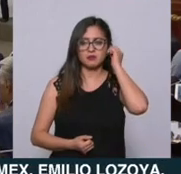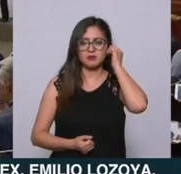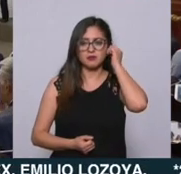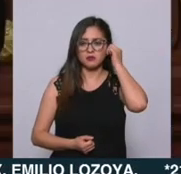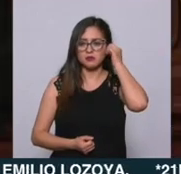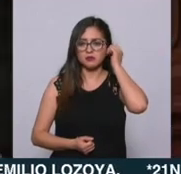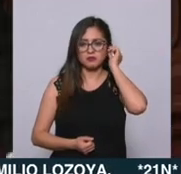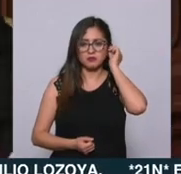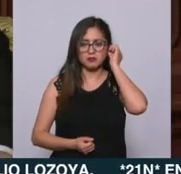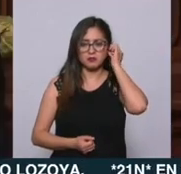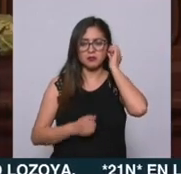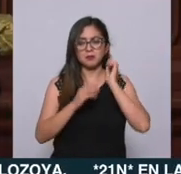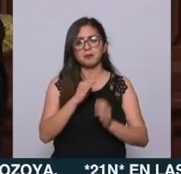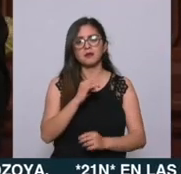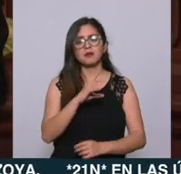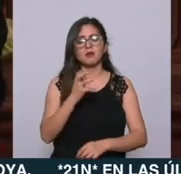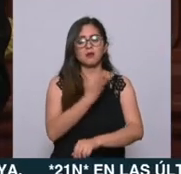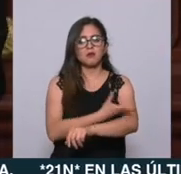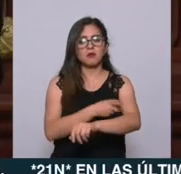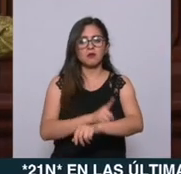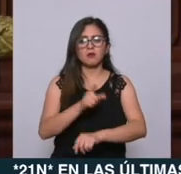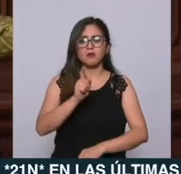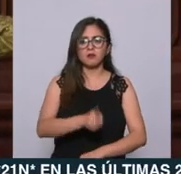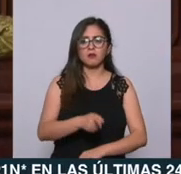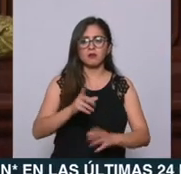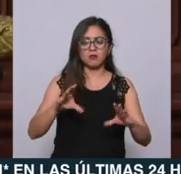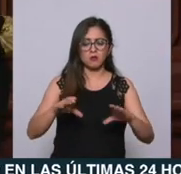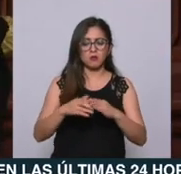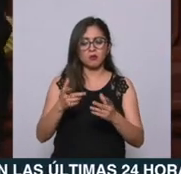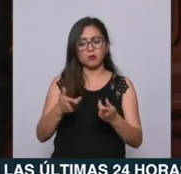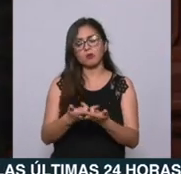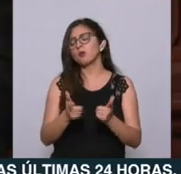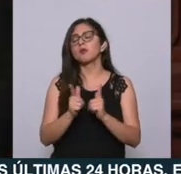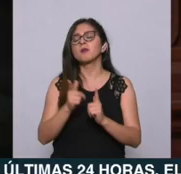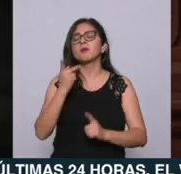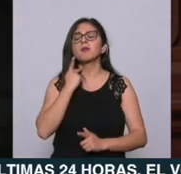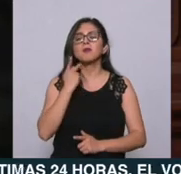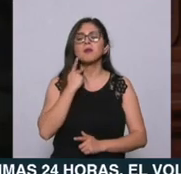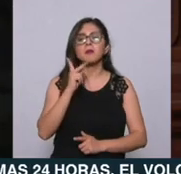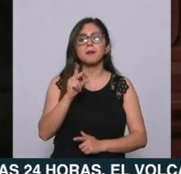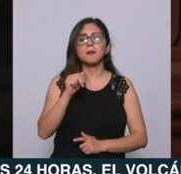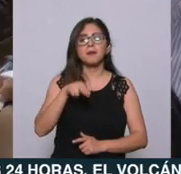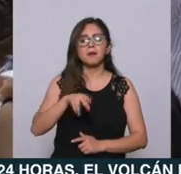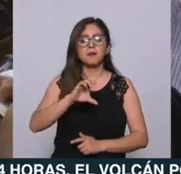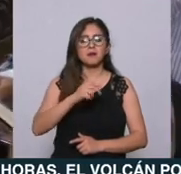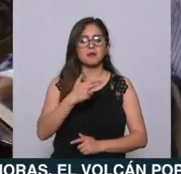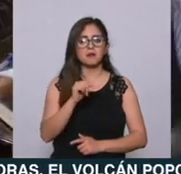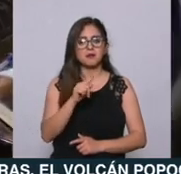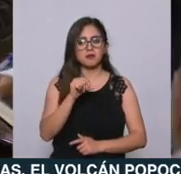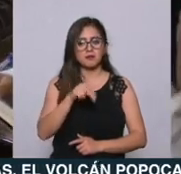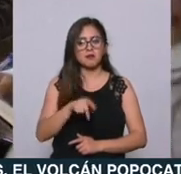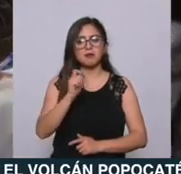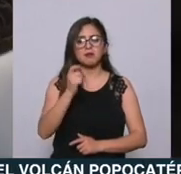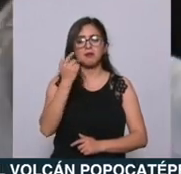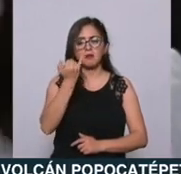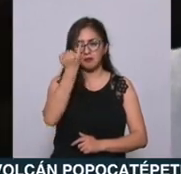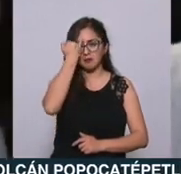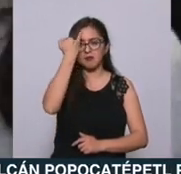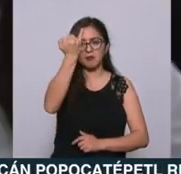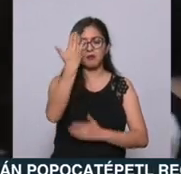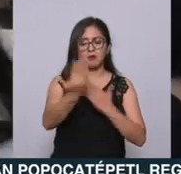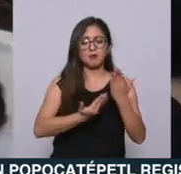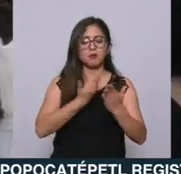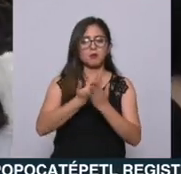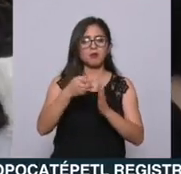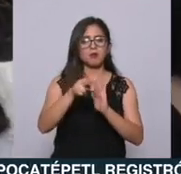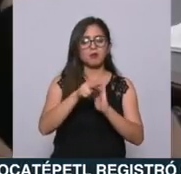El vicecoordinador del grupo parlamentario del PAN en el Congreso de la Ciudad, Christian von Roerich, presentó una propuesta que rediseña el marco normativo en